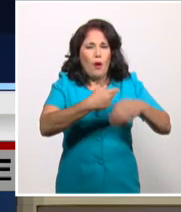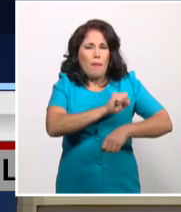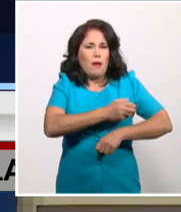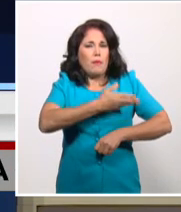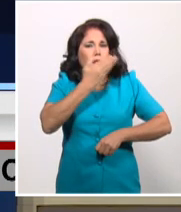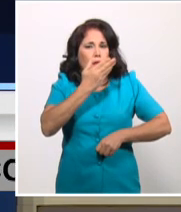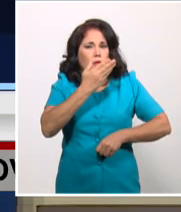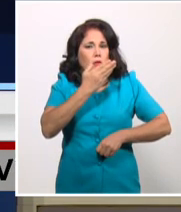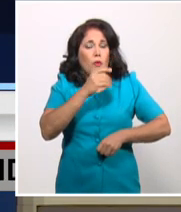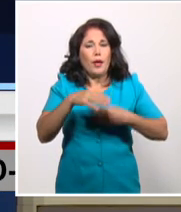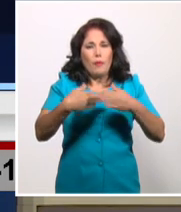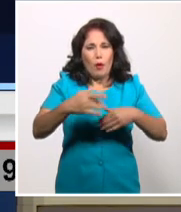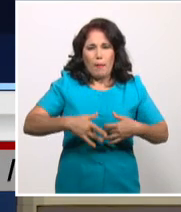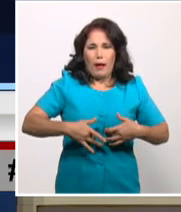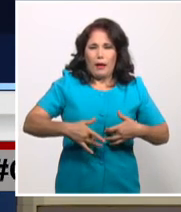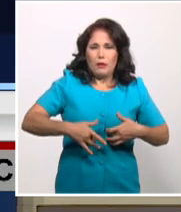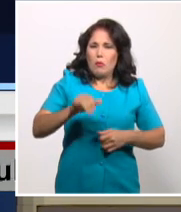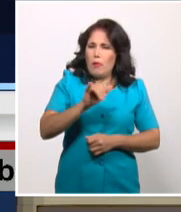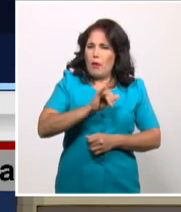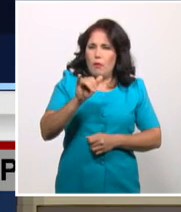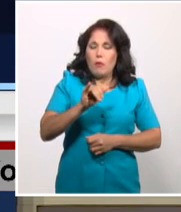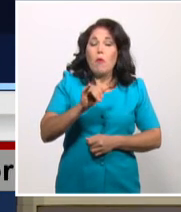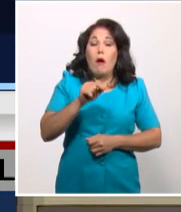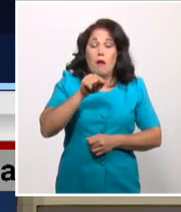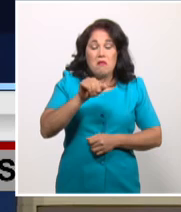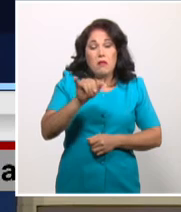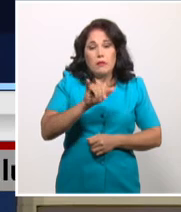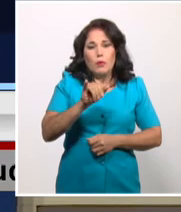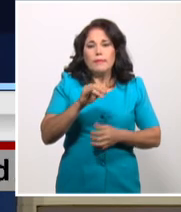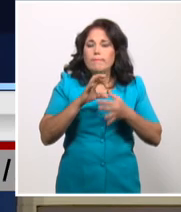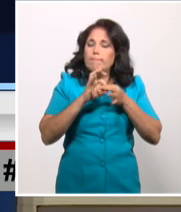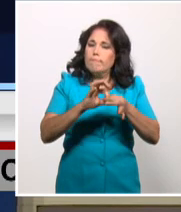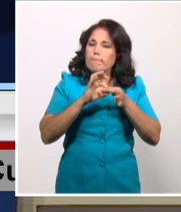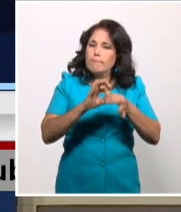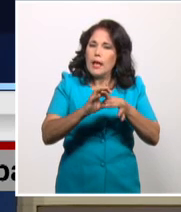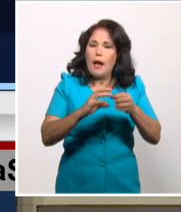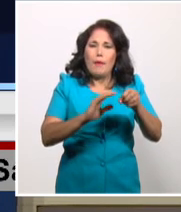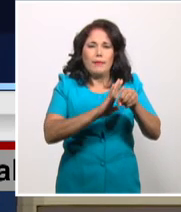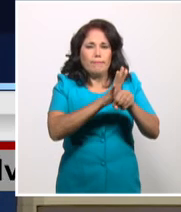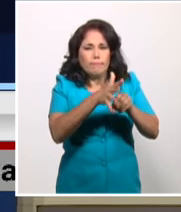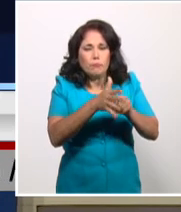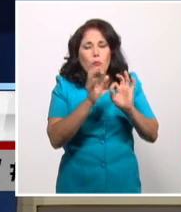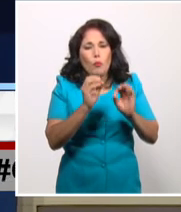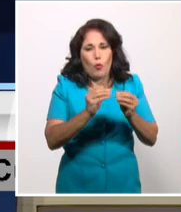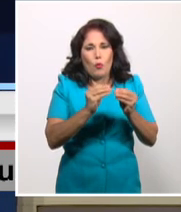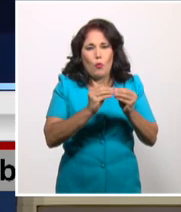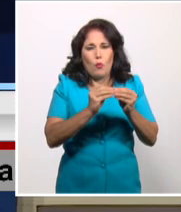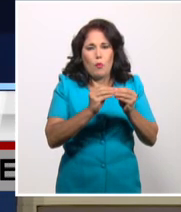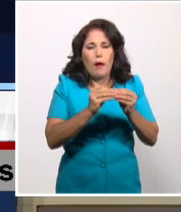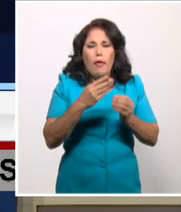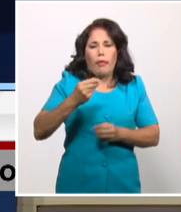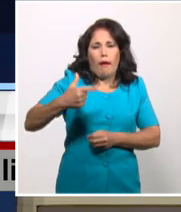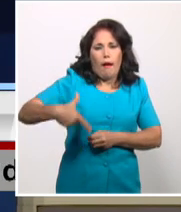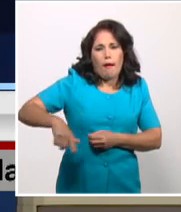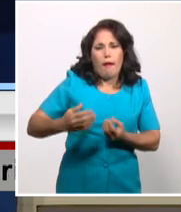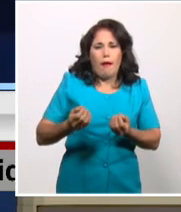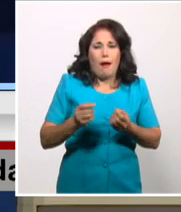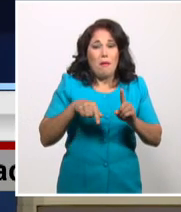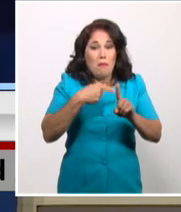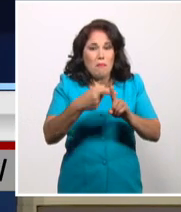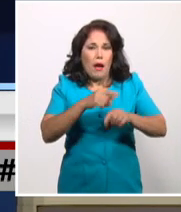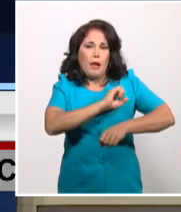úlcera péptica, que tuvo un cuadro un tanto tórpido, presentó diarreas más